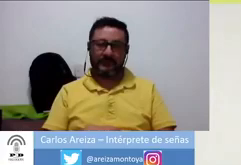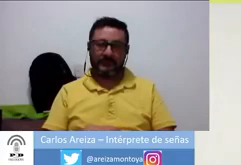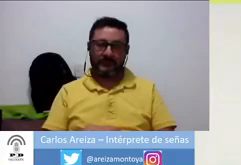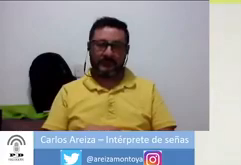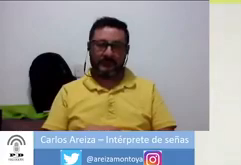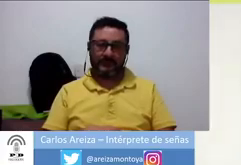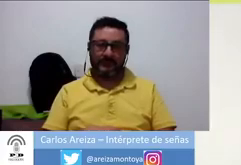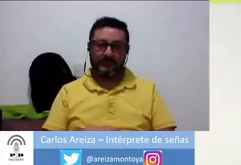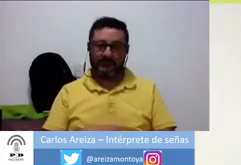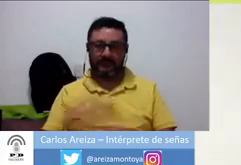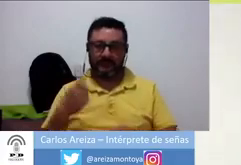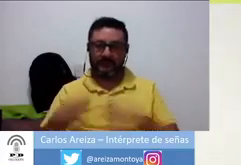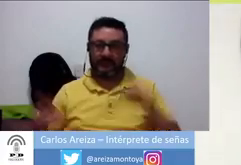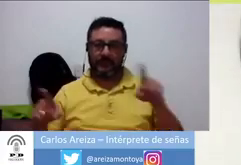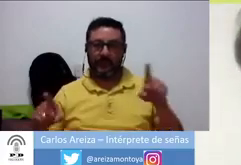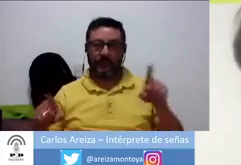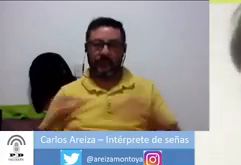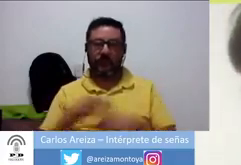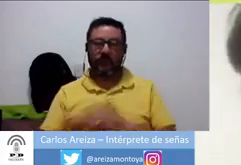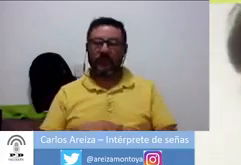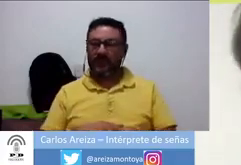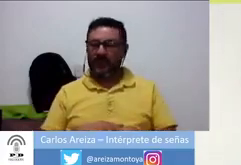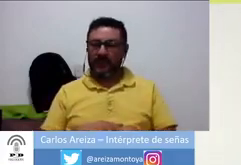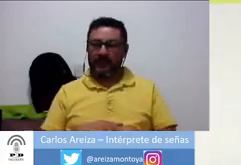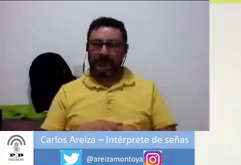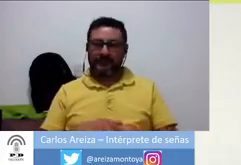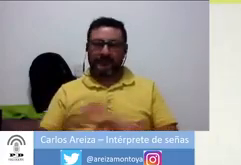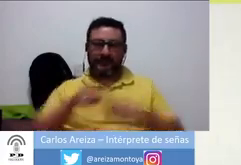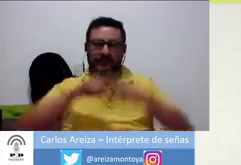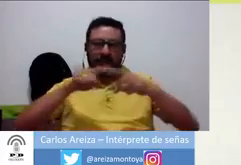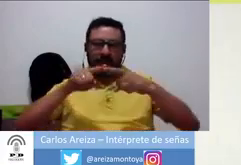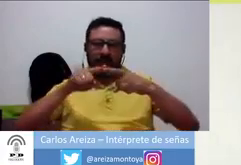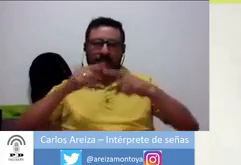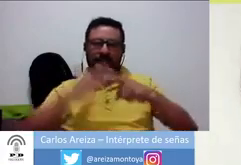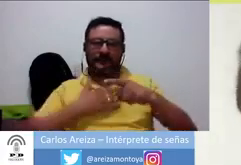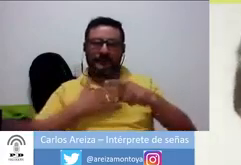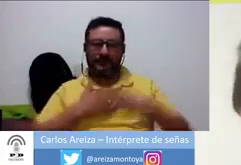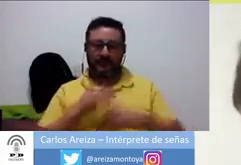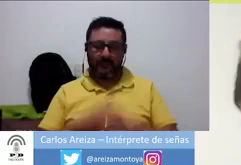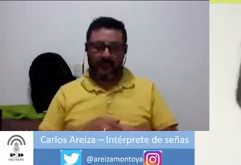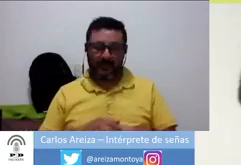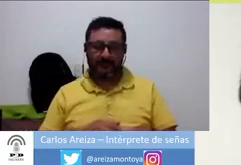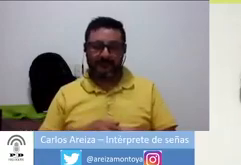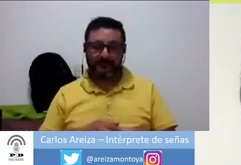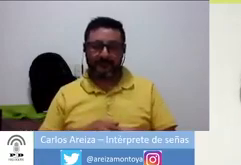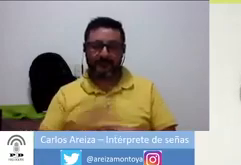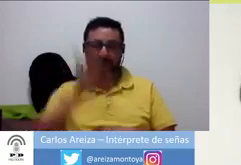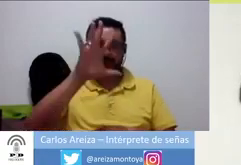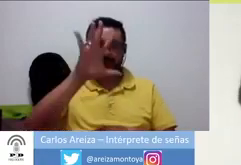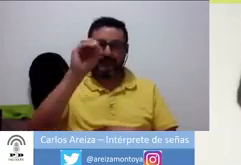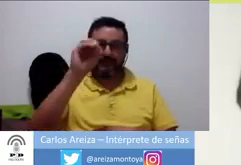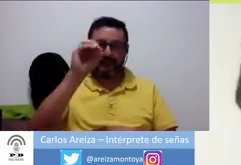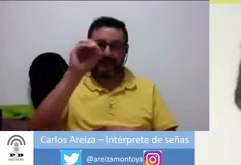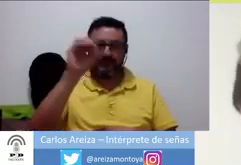deporte es muy diferente. Pero una semana de trabajo de nosotros más o menos es el 50% de trabajo lo